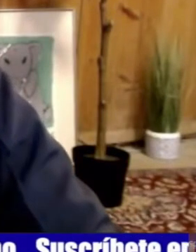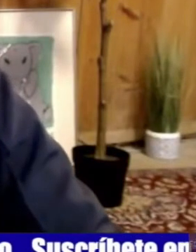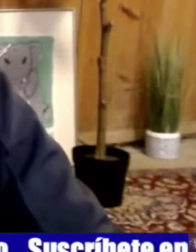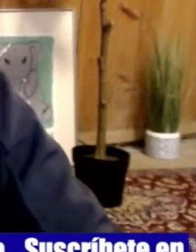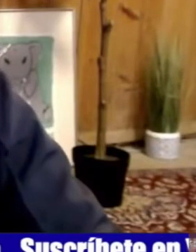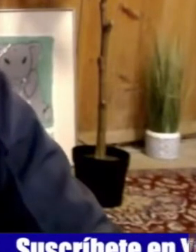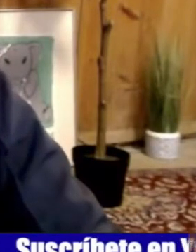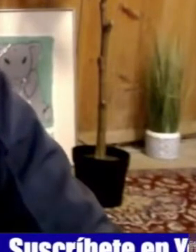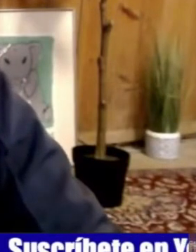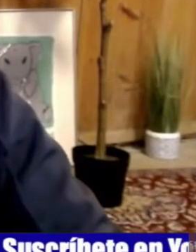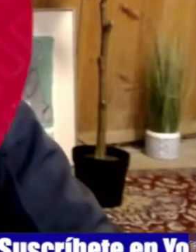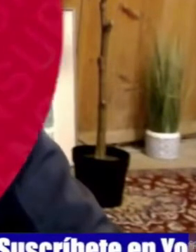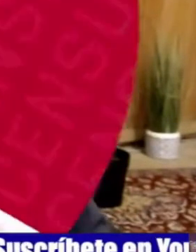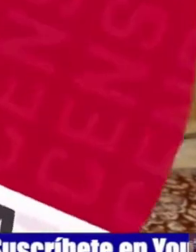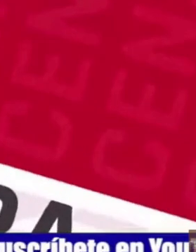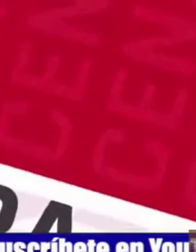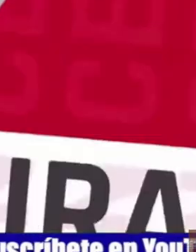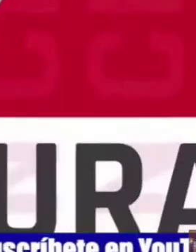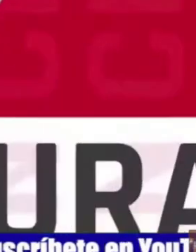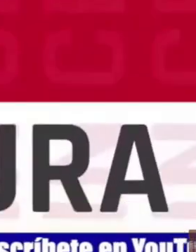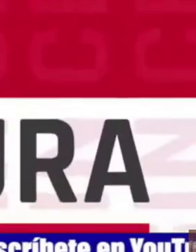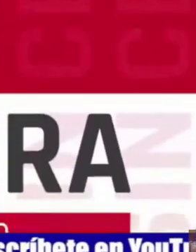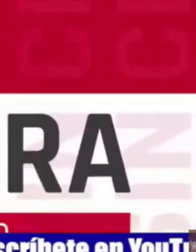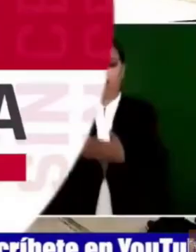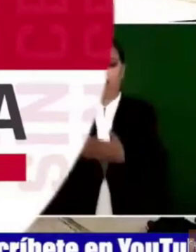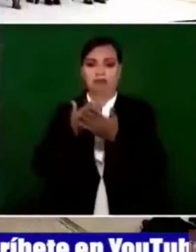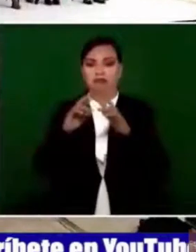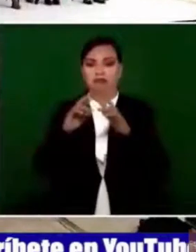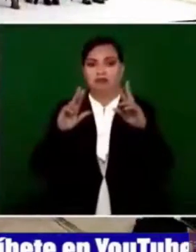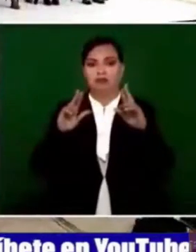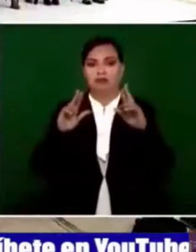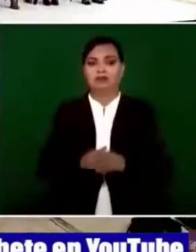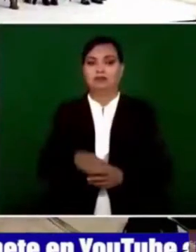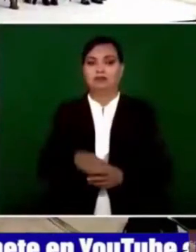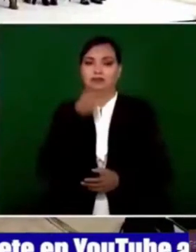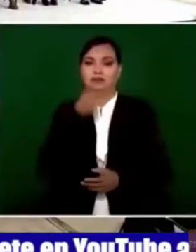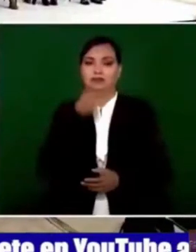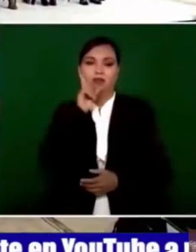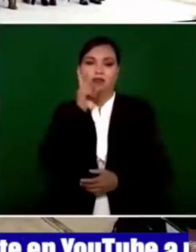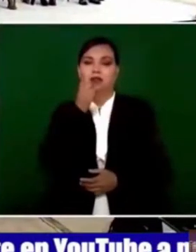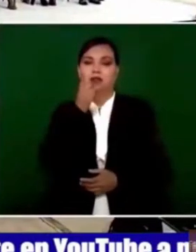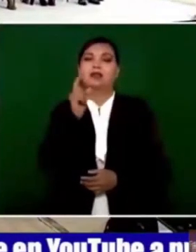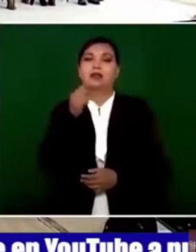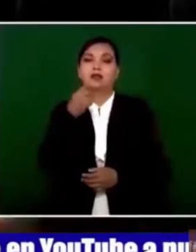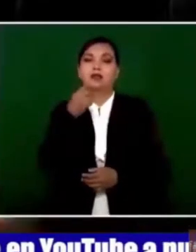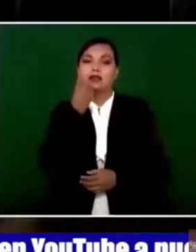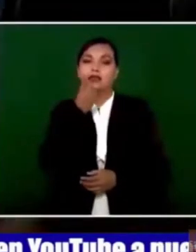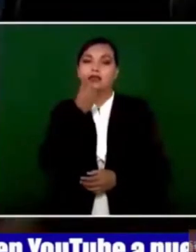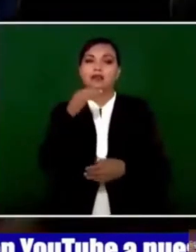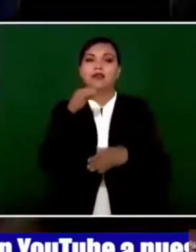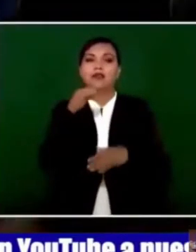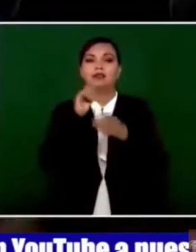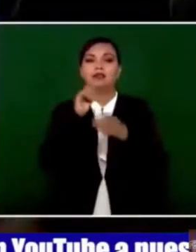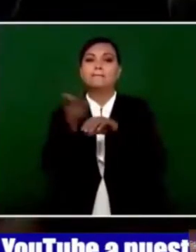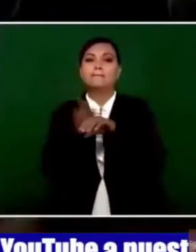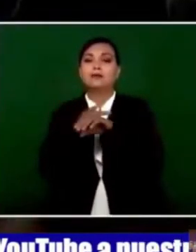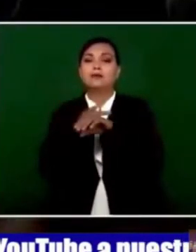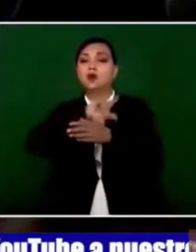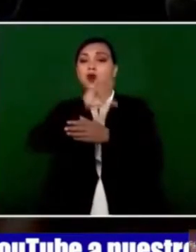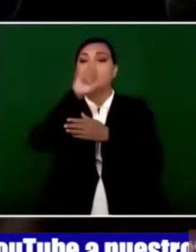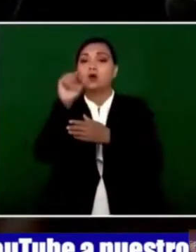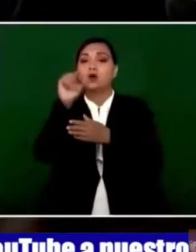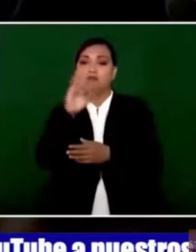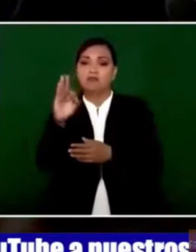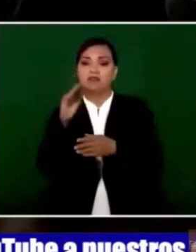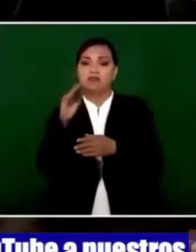la comentamos, querido Jaime. Yo me refería más bien a lo que ha salido después. Después de esa fecha, pues han salido un